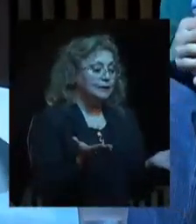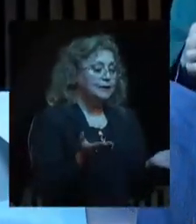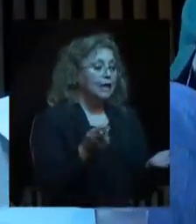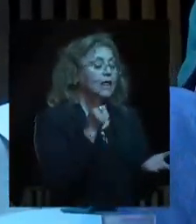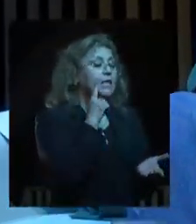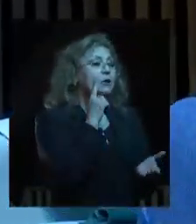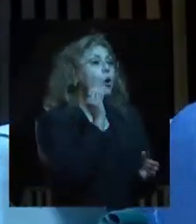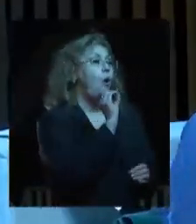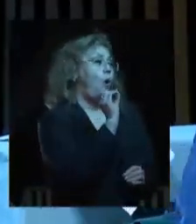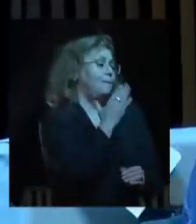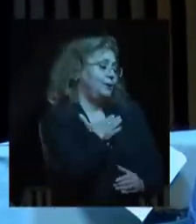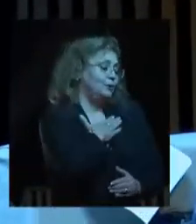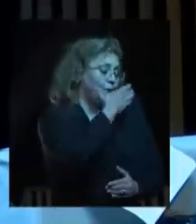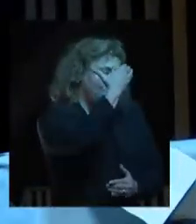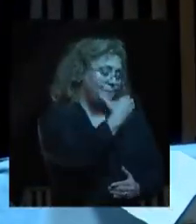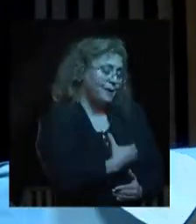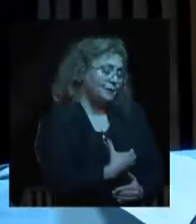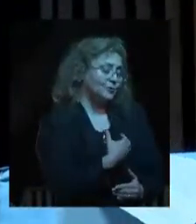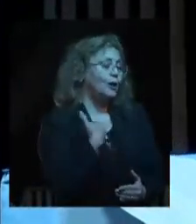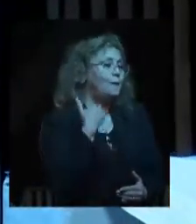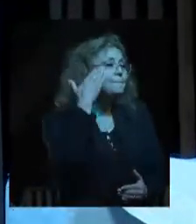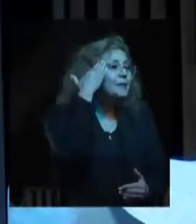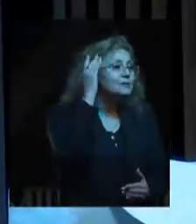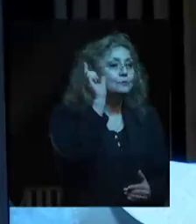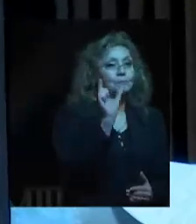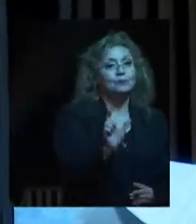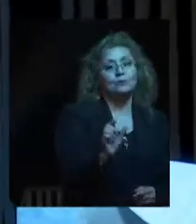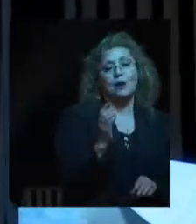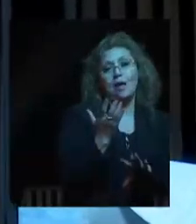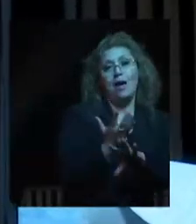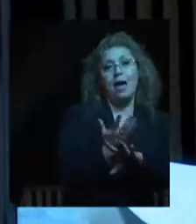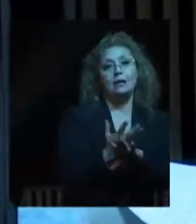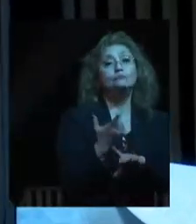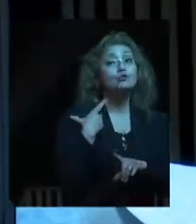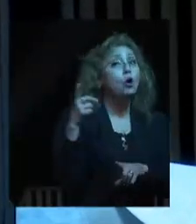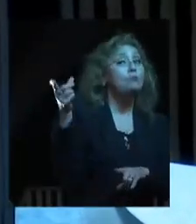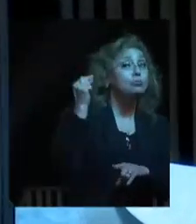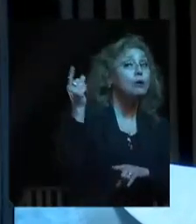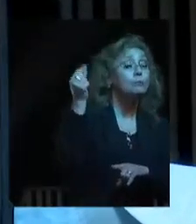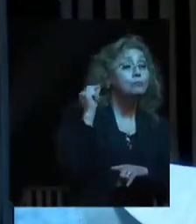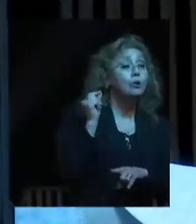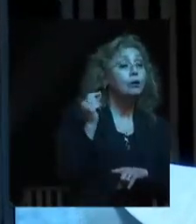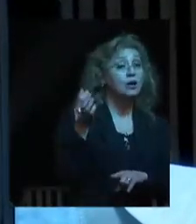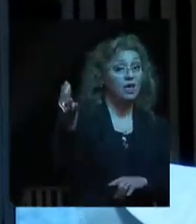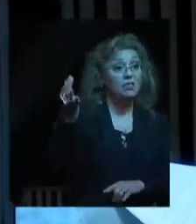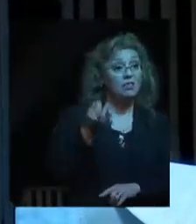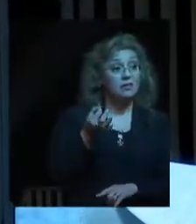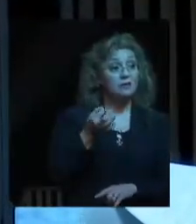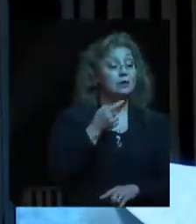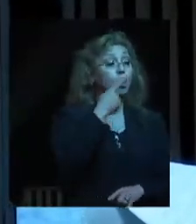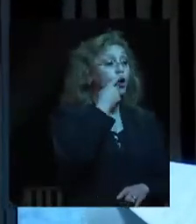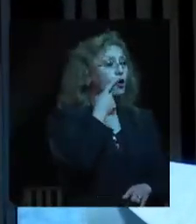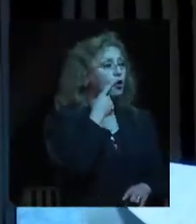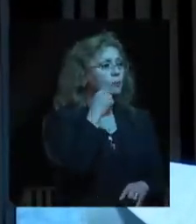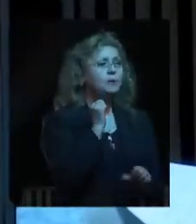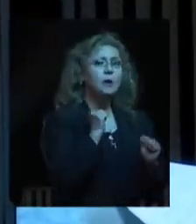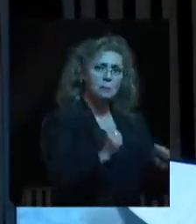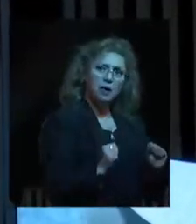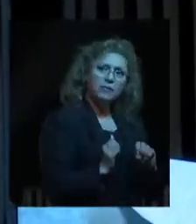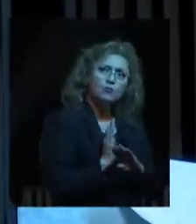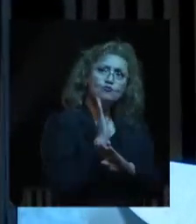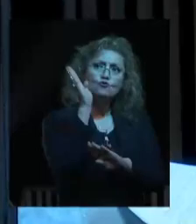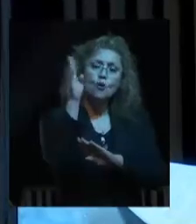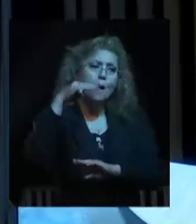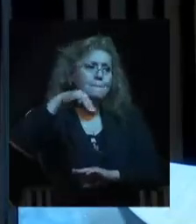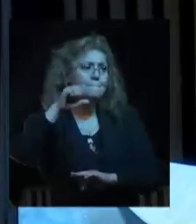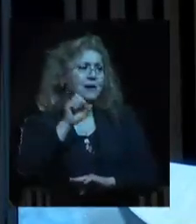tengo opiniones personales y que yo creo que hay gente... Yo he escuchado algunos que dicen que el hombre no tiene derecho de ir a Marte